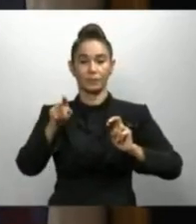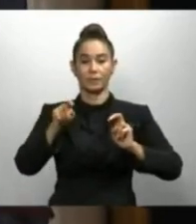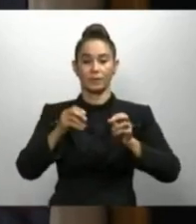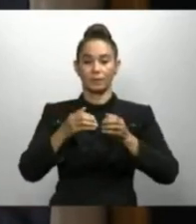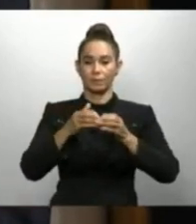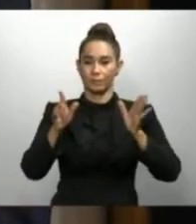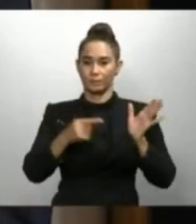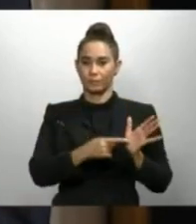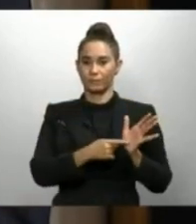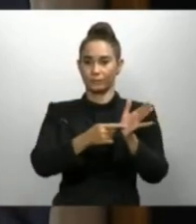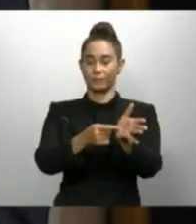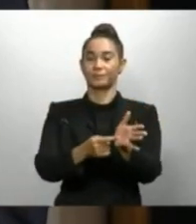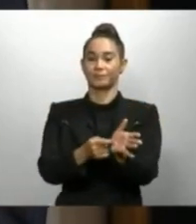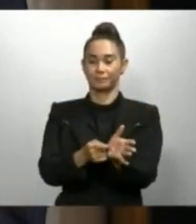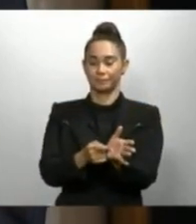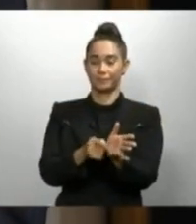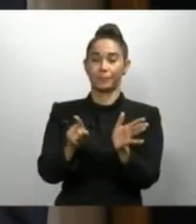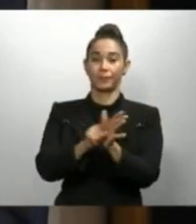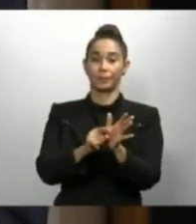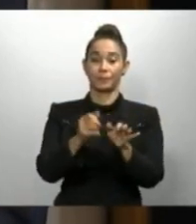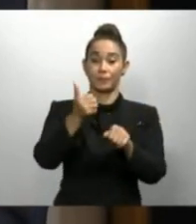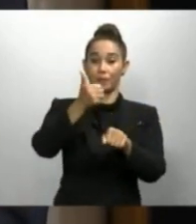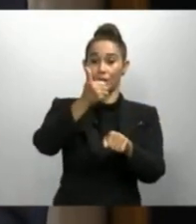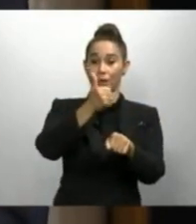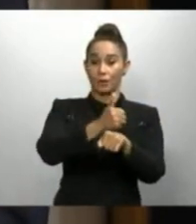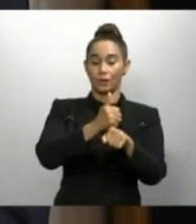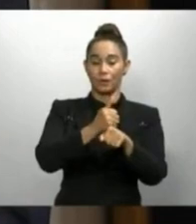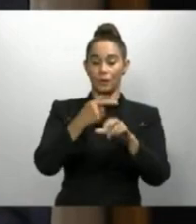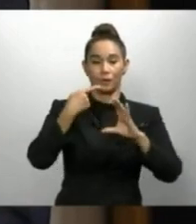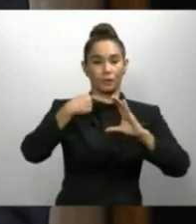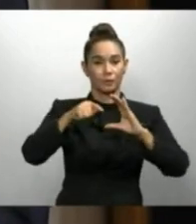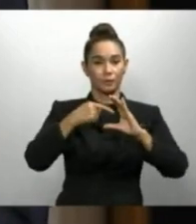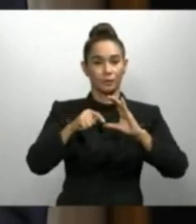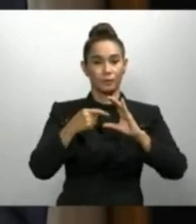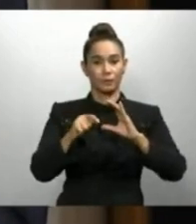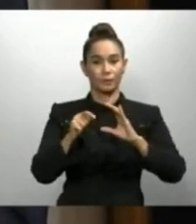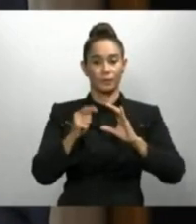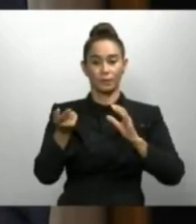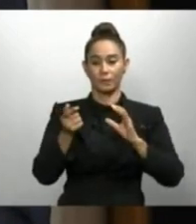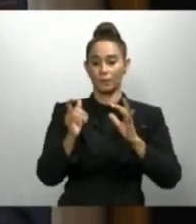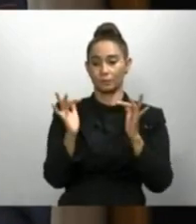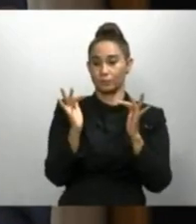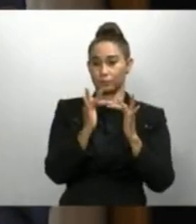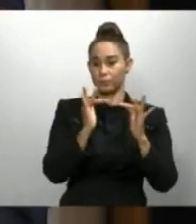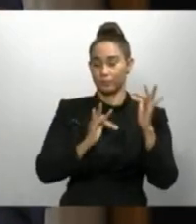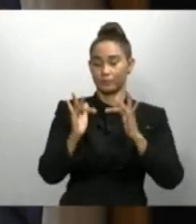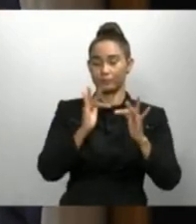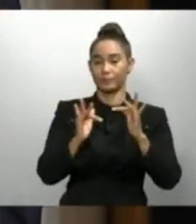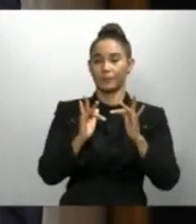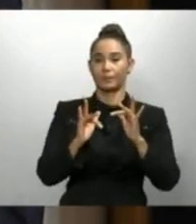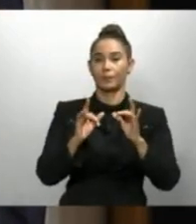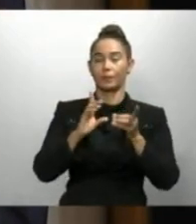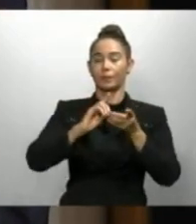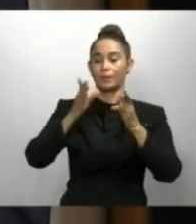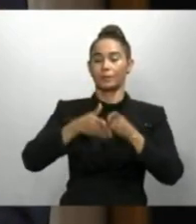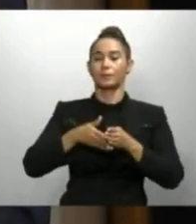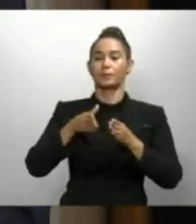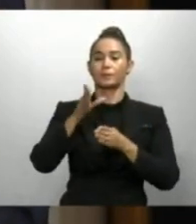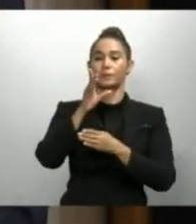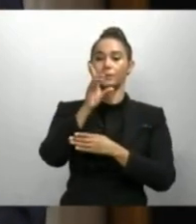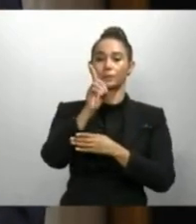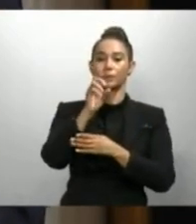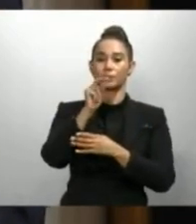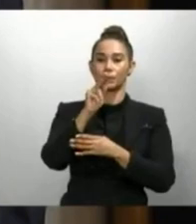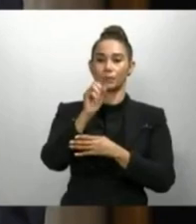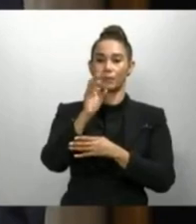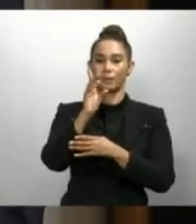público y serán colocadas en la página web de la Dirección Nacional de Control de Droga.